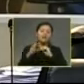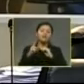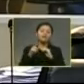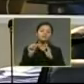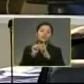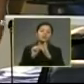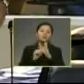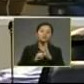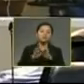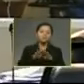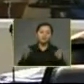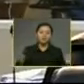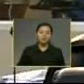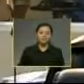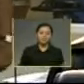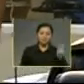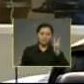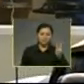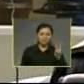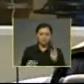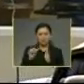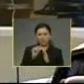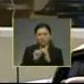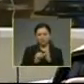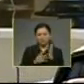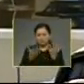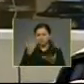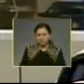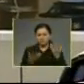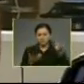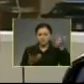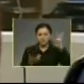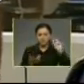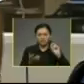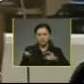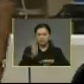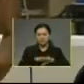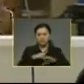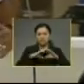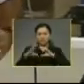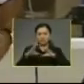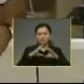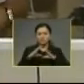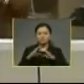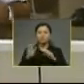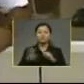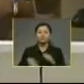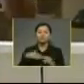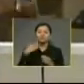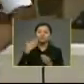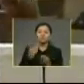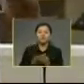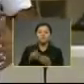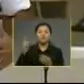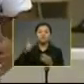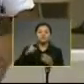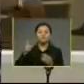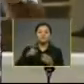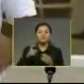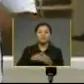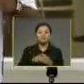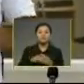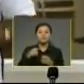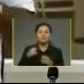2, es decir, van a ser entre 20 y 30 artículos sobre la comunicación, nos lleva necesariamente